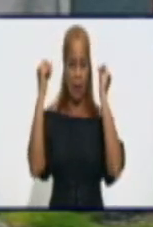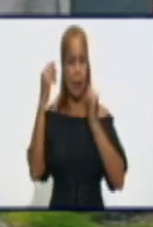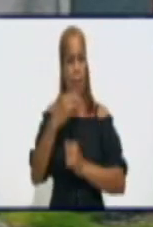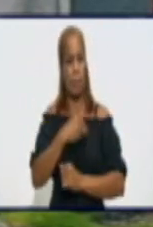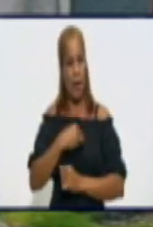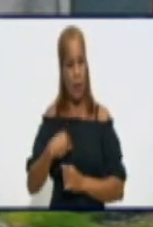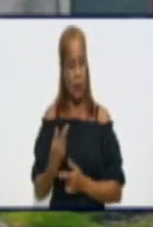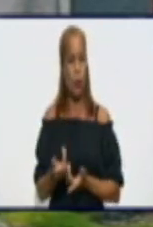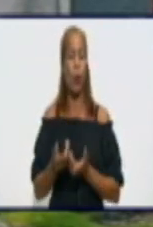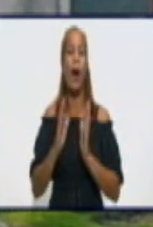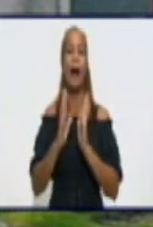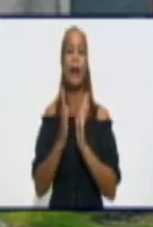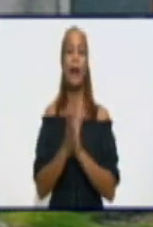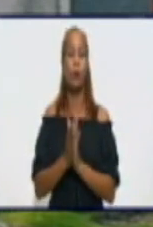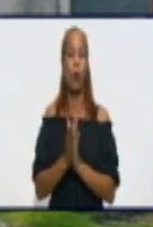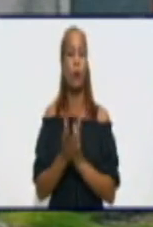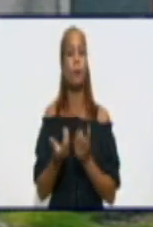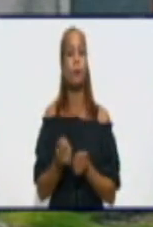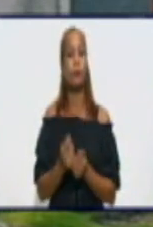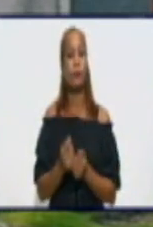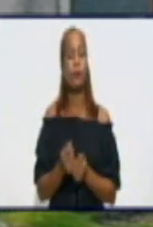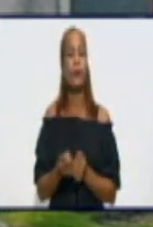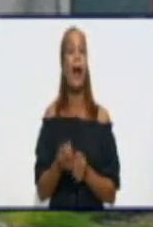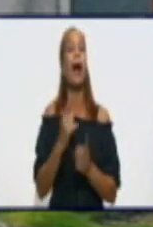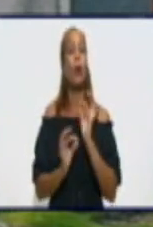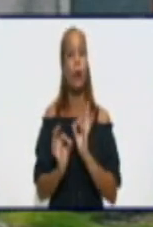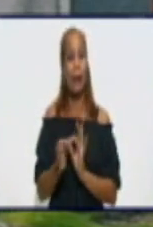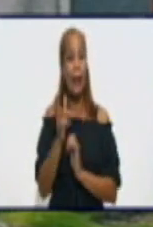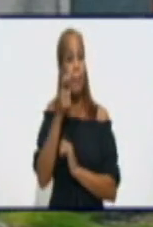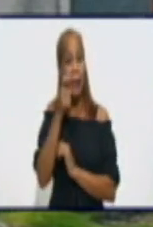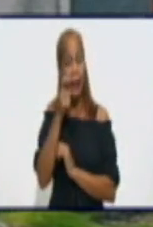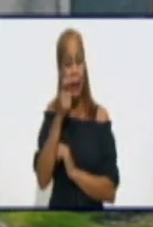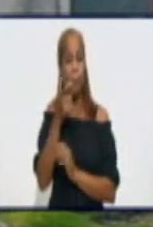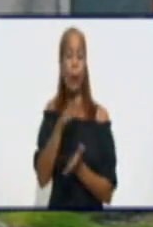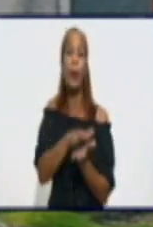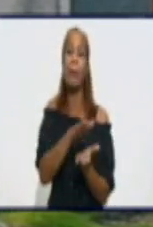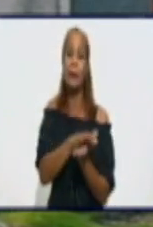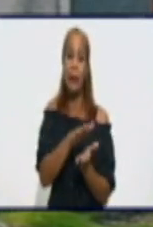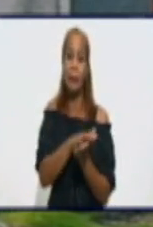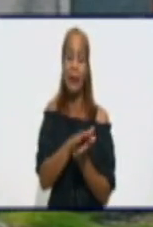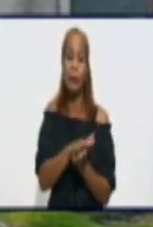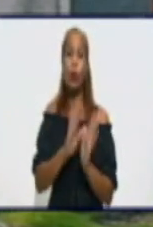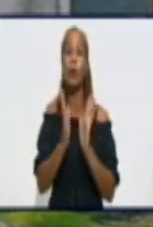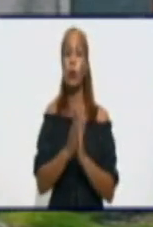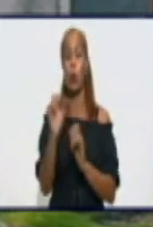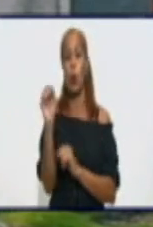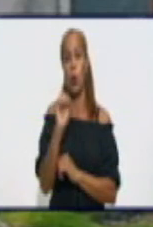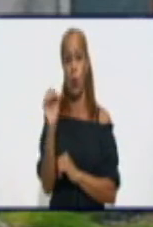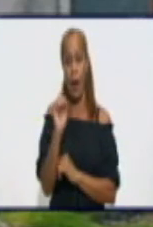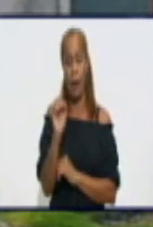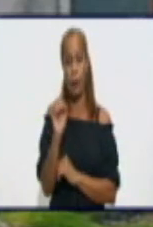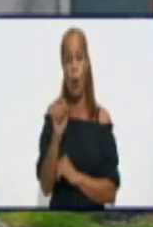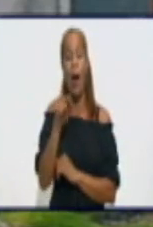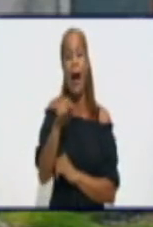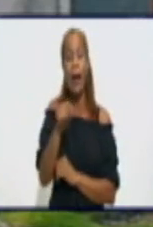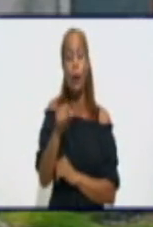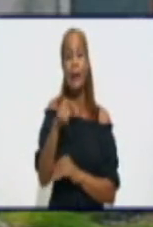cargadores y manipuladores, a los que velan por el cuidado y el mantenimiento de esos autos, a los que quedan en el